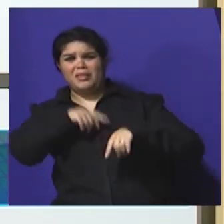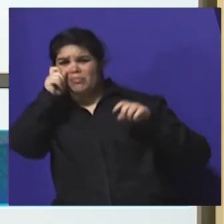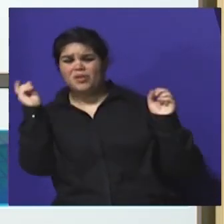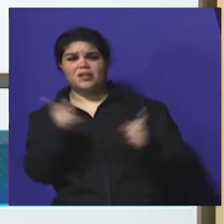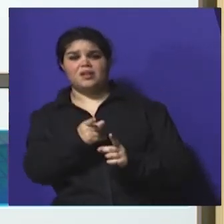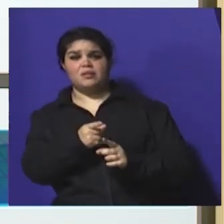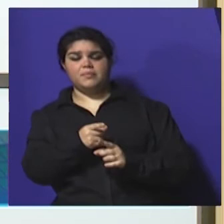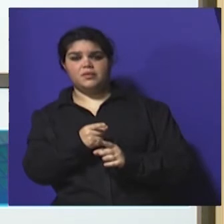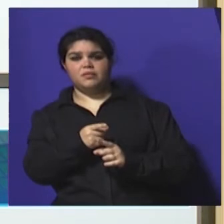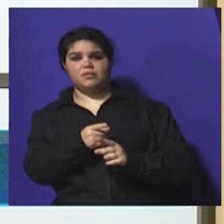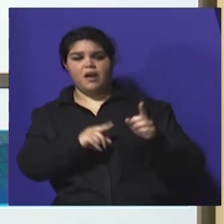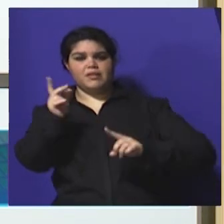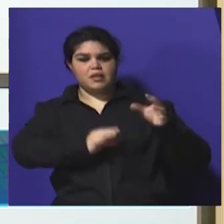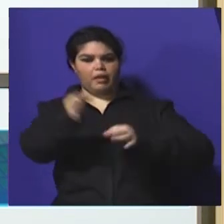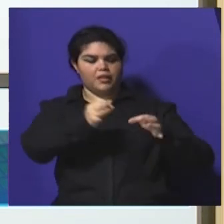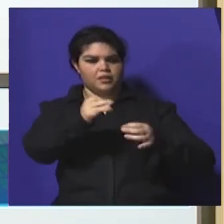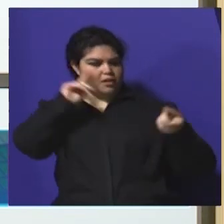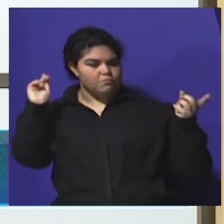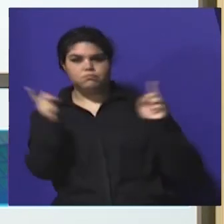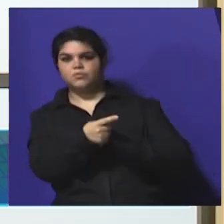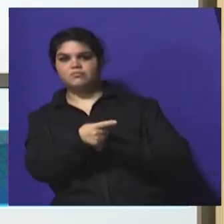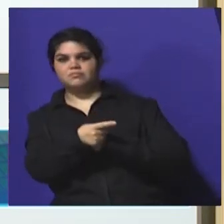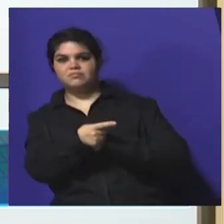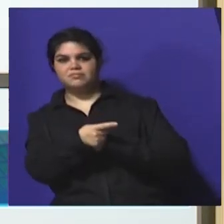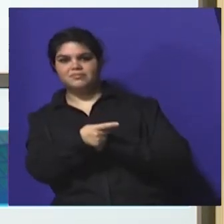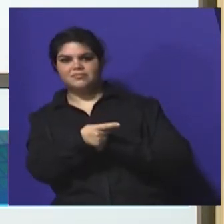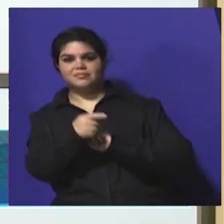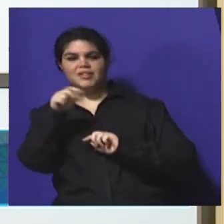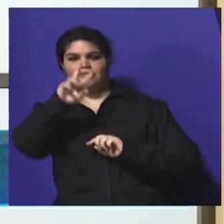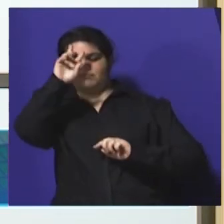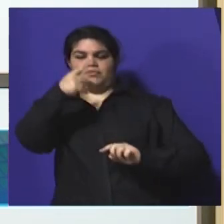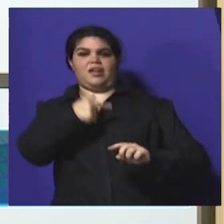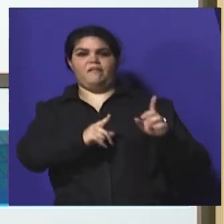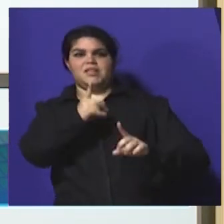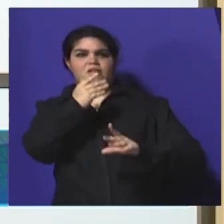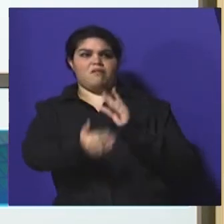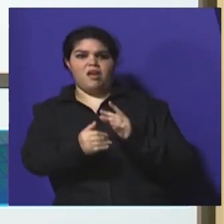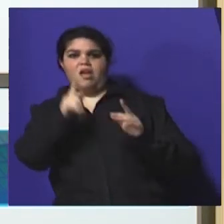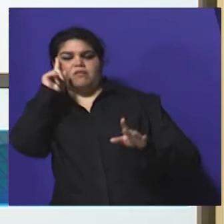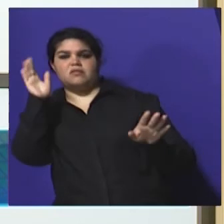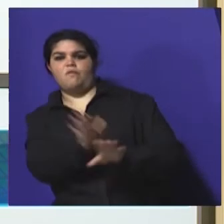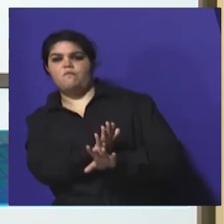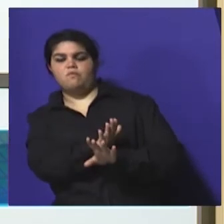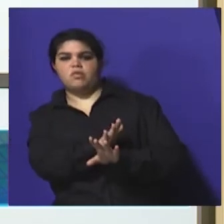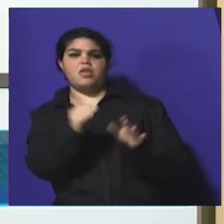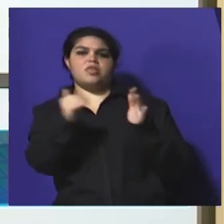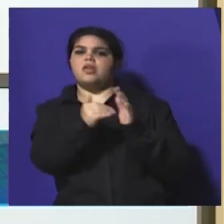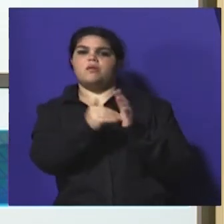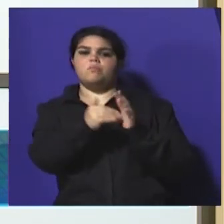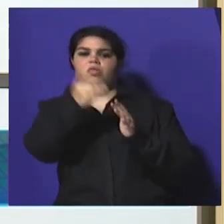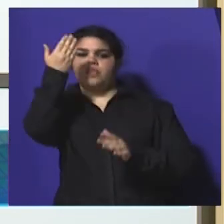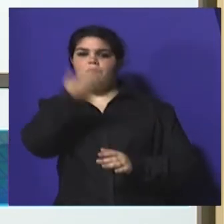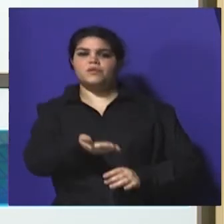las estrategias pueden cambiar en el momento o no salen y bueno ahí está la capacidad del deportista